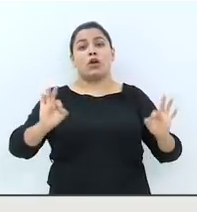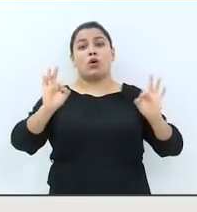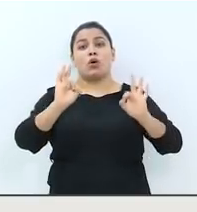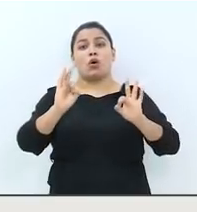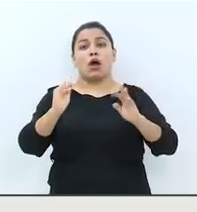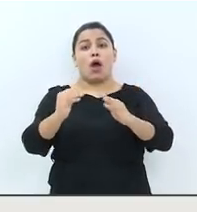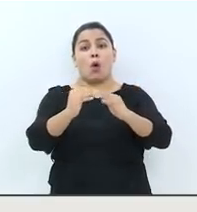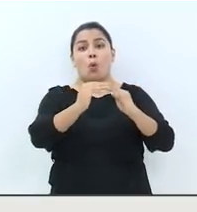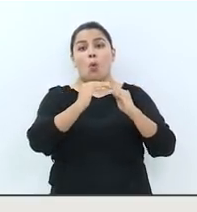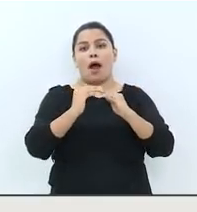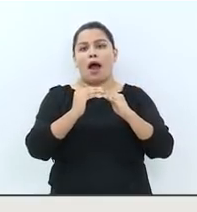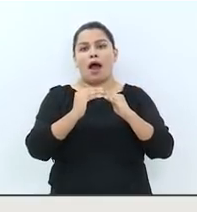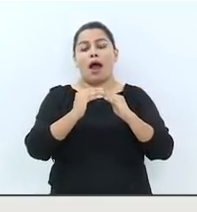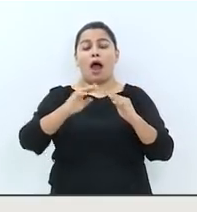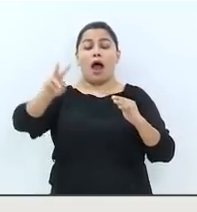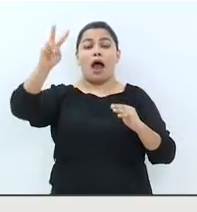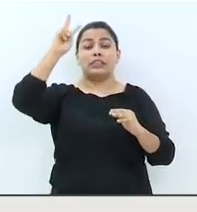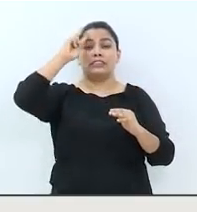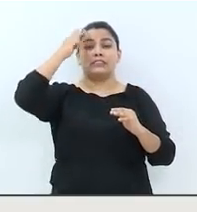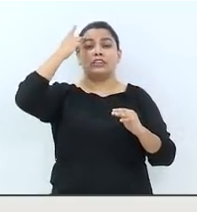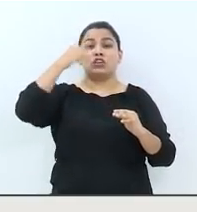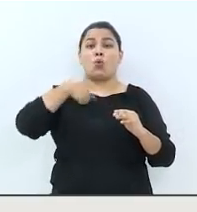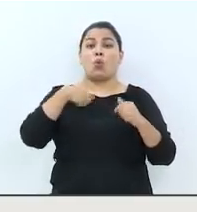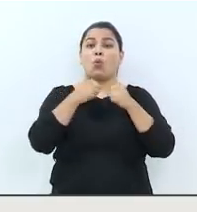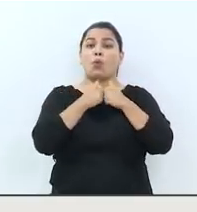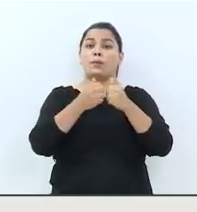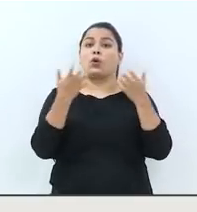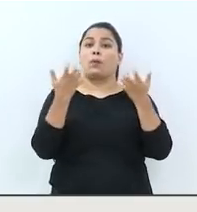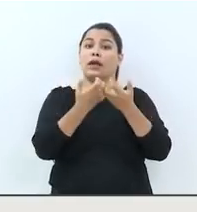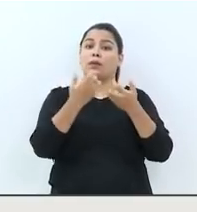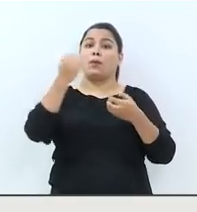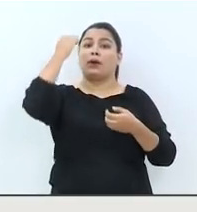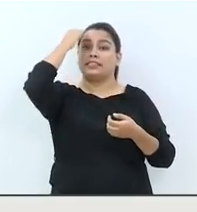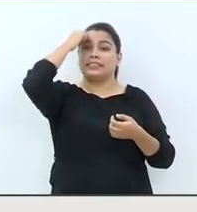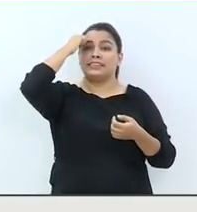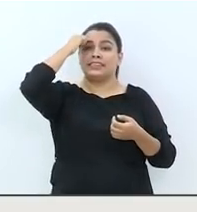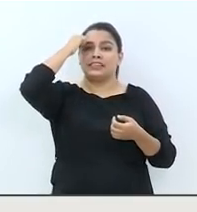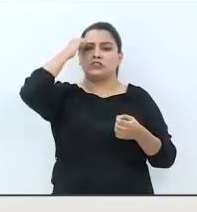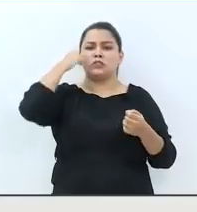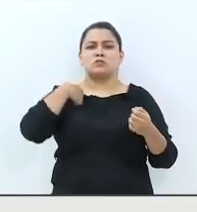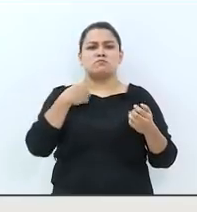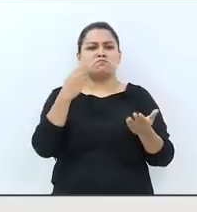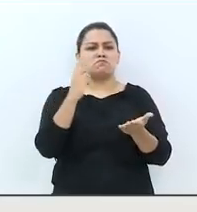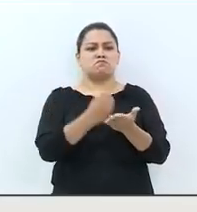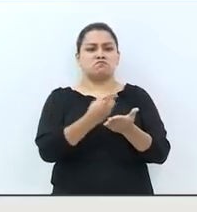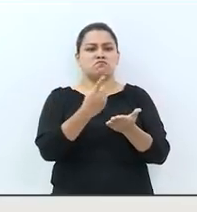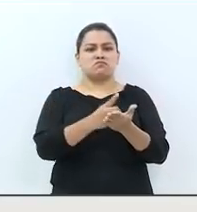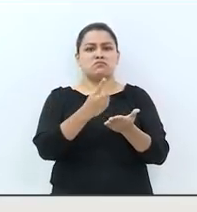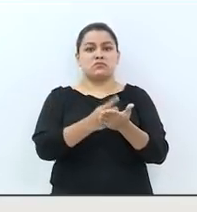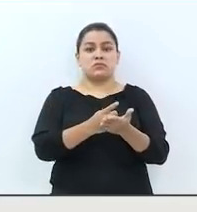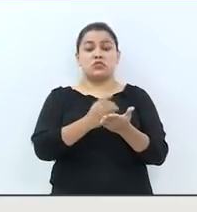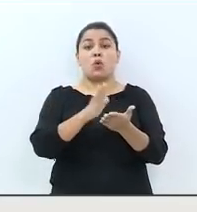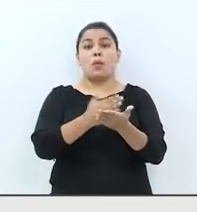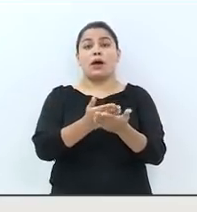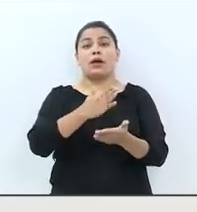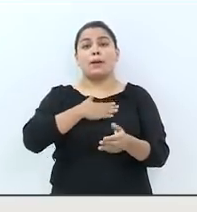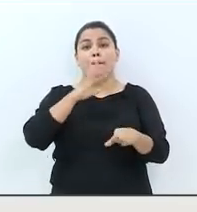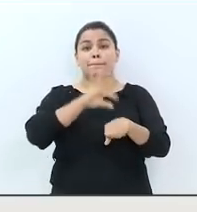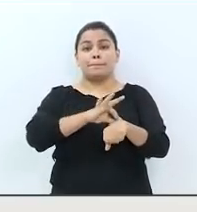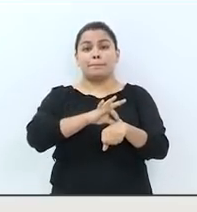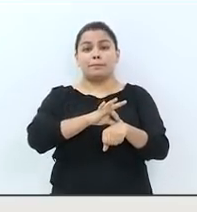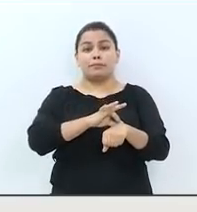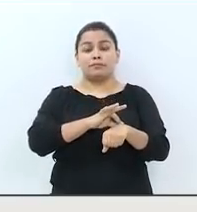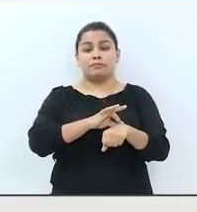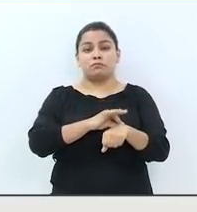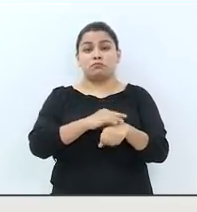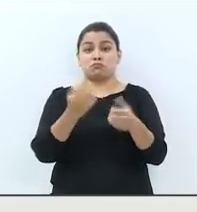iguales. Significa que estoy con mi compañero o con mi compañera, cuando yo debato, cuando yo comparto mi experiencia con él o con